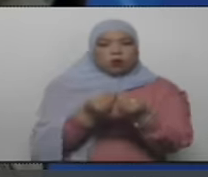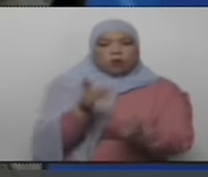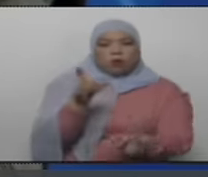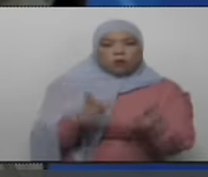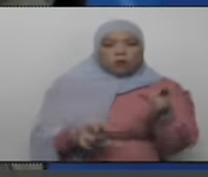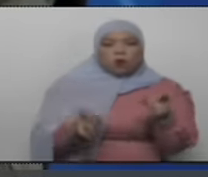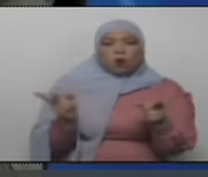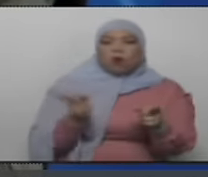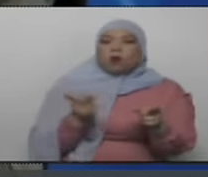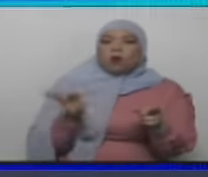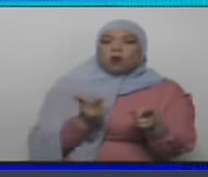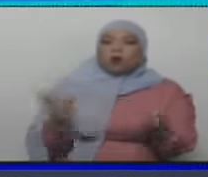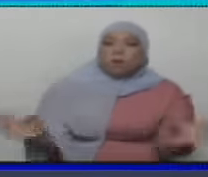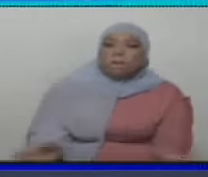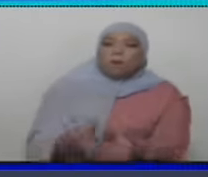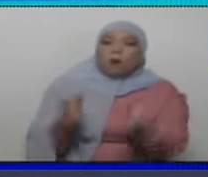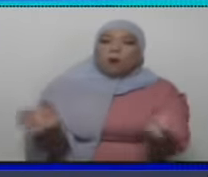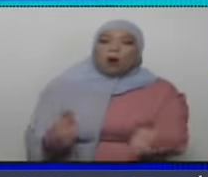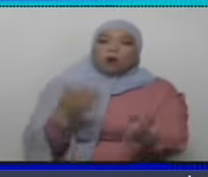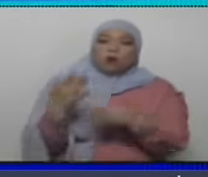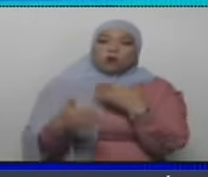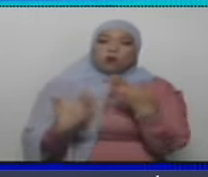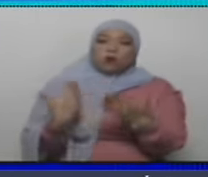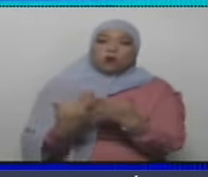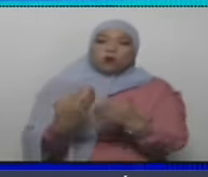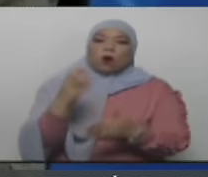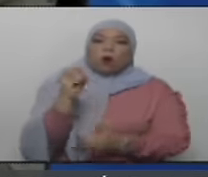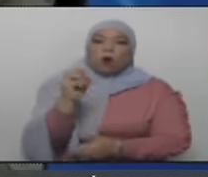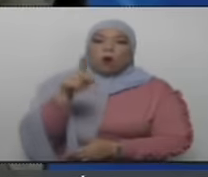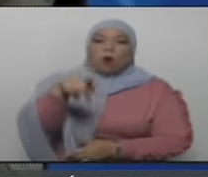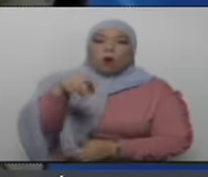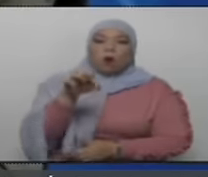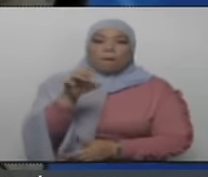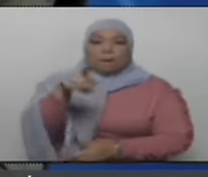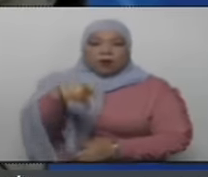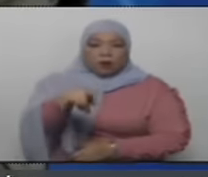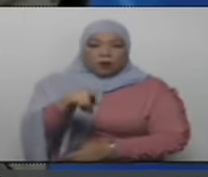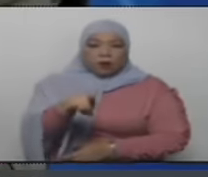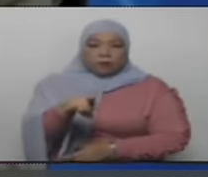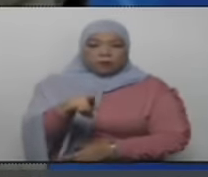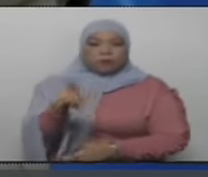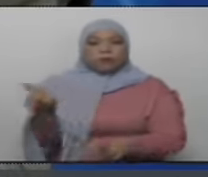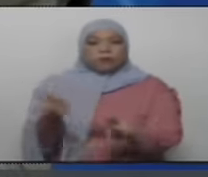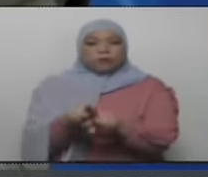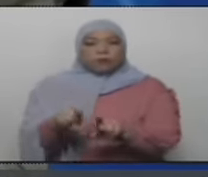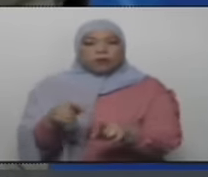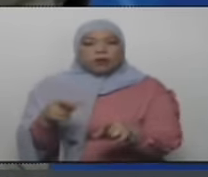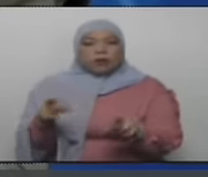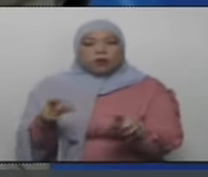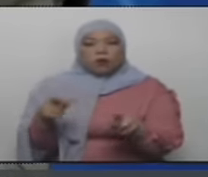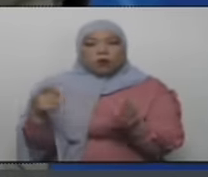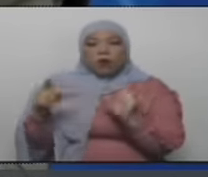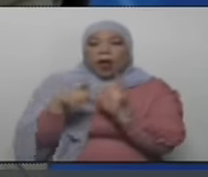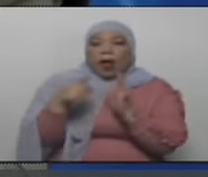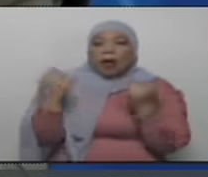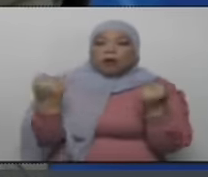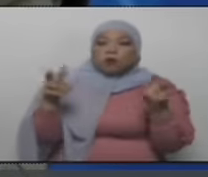Chalbot estaban promoviendo la creación de lo que después fue la OPEP. Lo mismo hicieron en Libia más